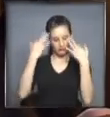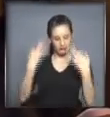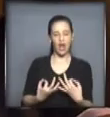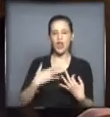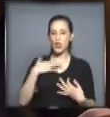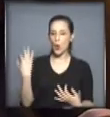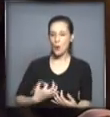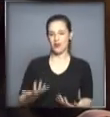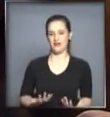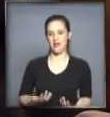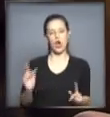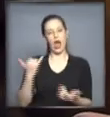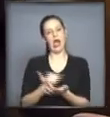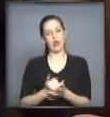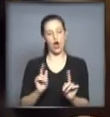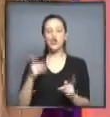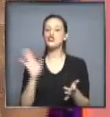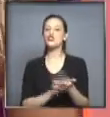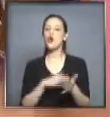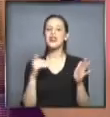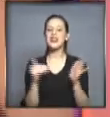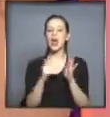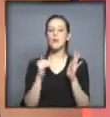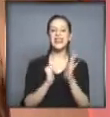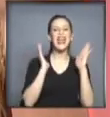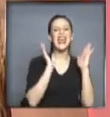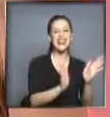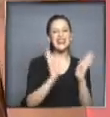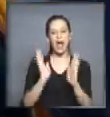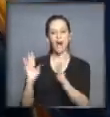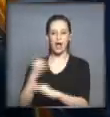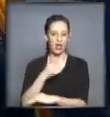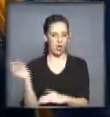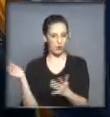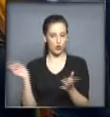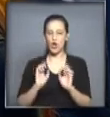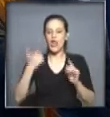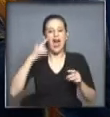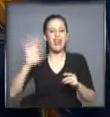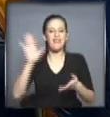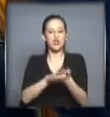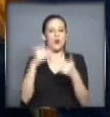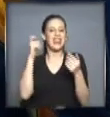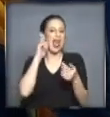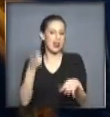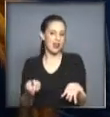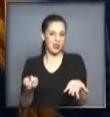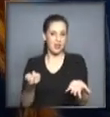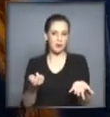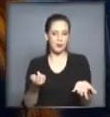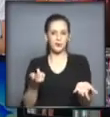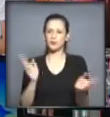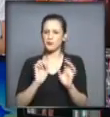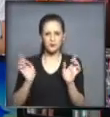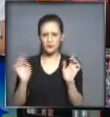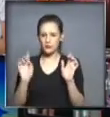serio. Uh-huh. Entonces coincidimos con que son etapas. Depende de la etapa en la que esté cada uno. Claro. No tiene que ver la edad. Lo que quiso decir es